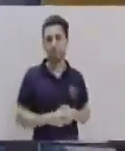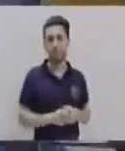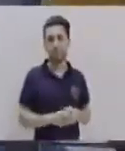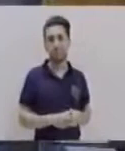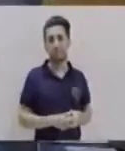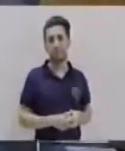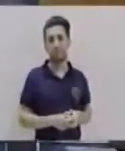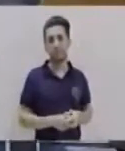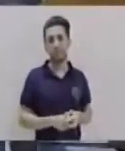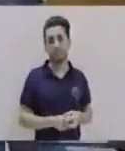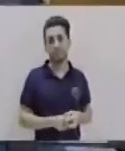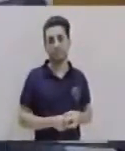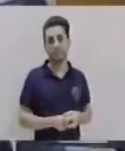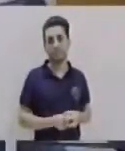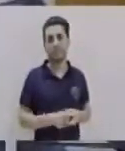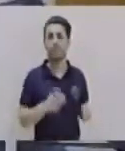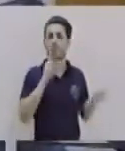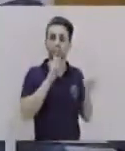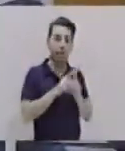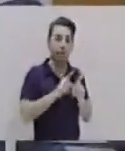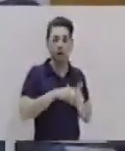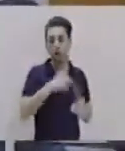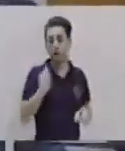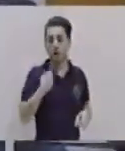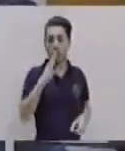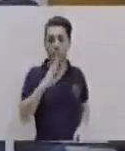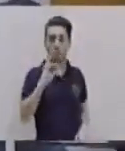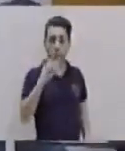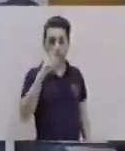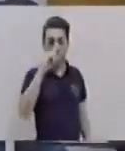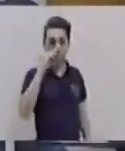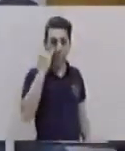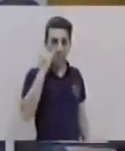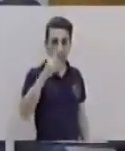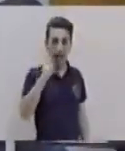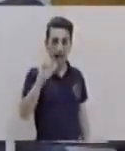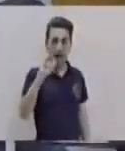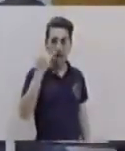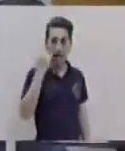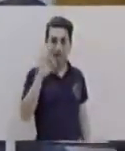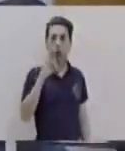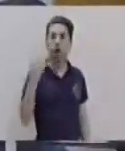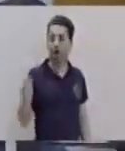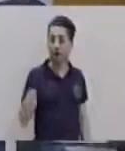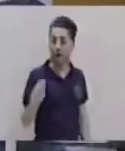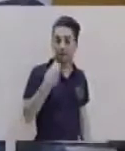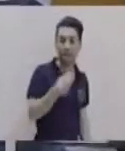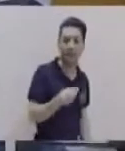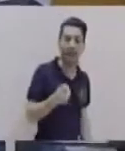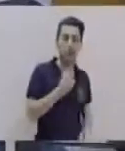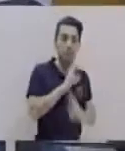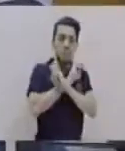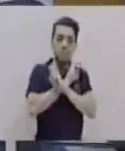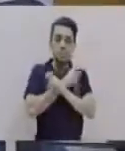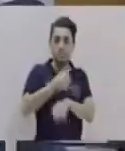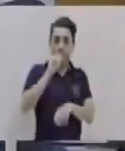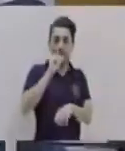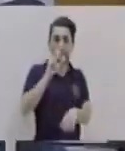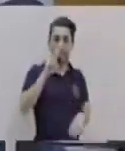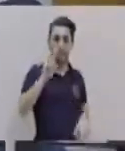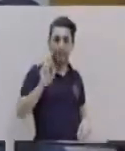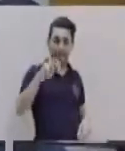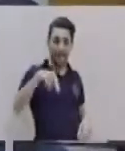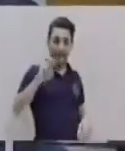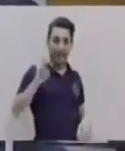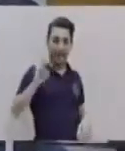en sí, ¿verdad? Lo mencionan. Igual el boticario, que únicamente entrega el veneno y vuelve a desaparecer. Entonces, esos tres